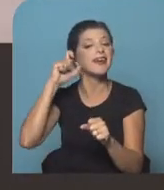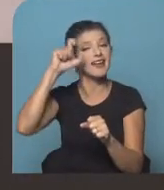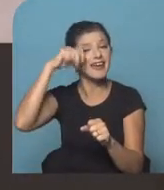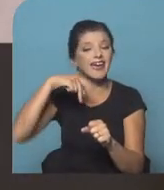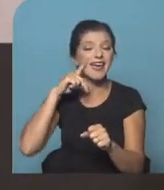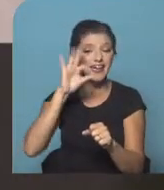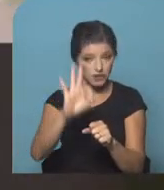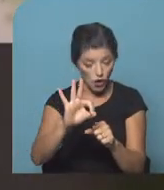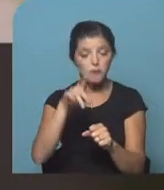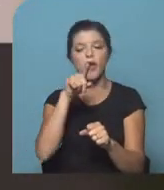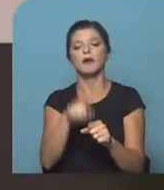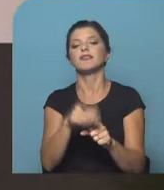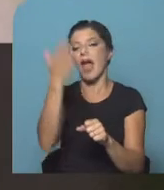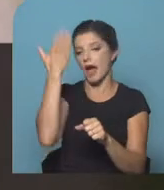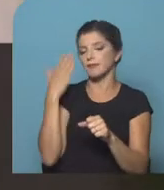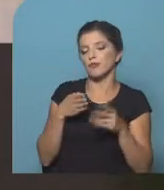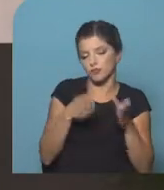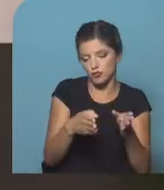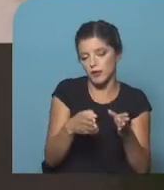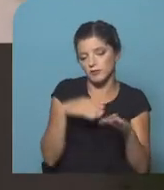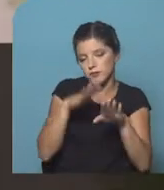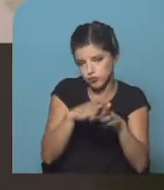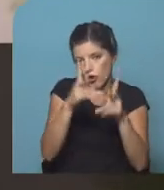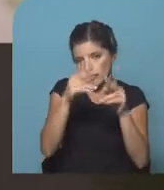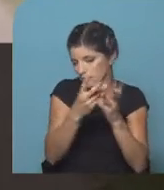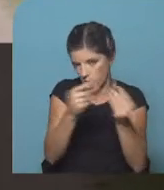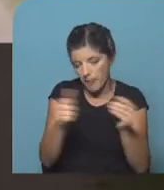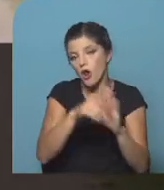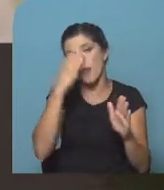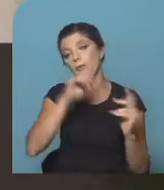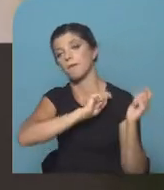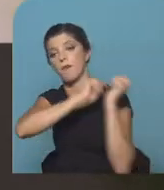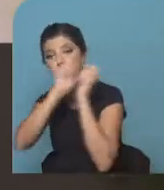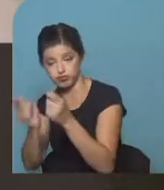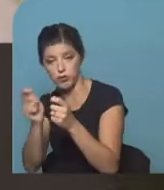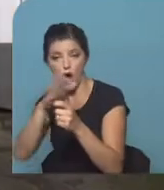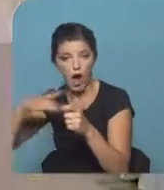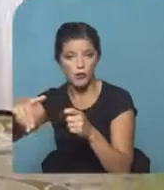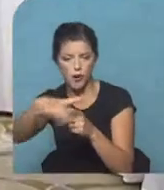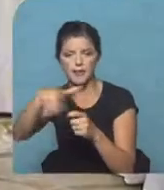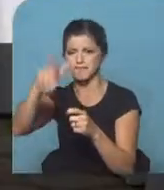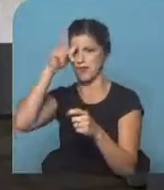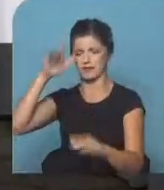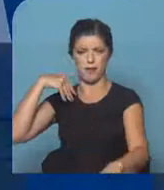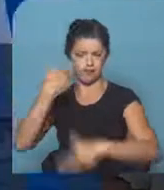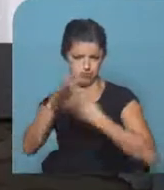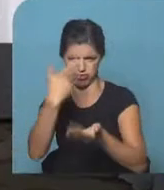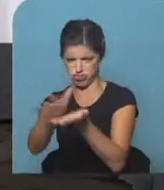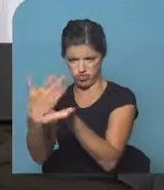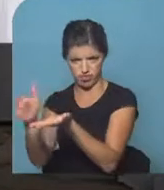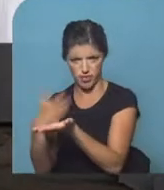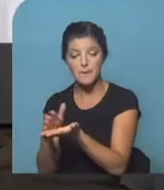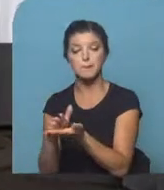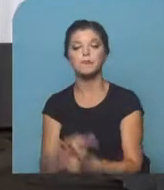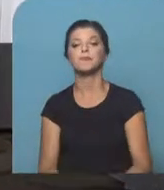autovía 34. Al trasladar la protesta al Puente San Pedro, fueron desalojados. Cumbre de Mercosur